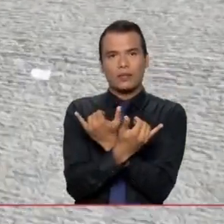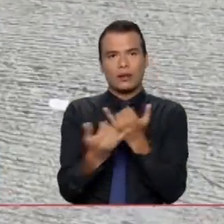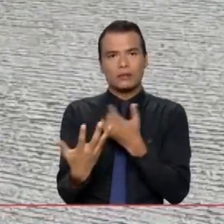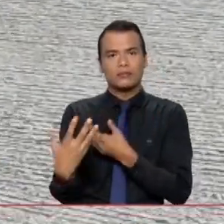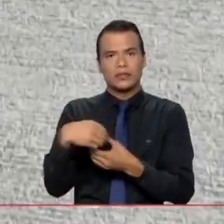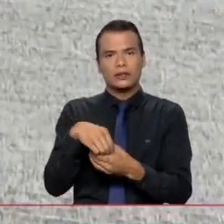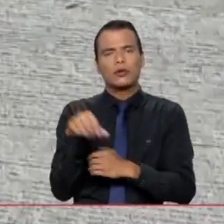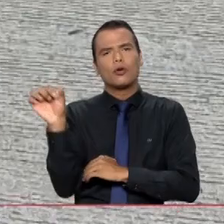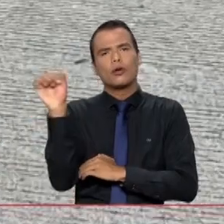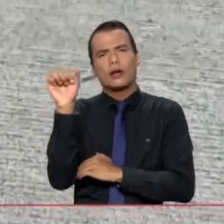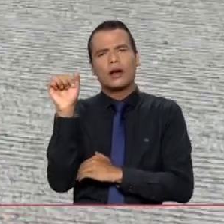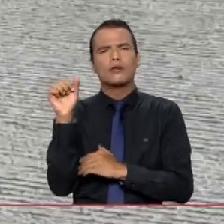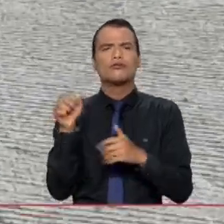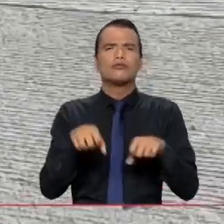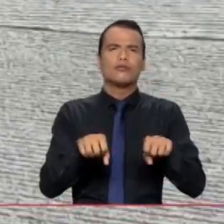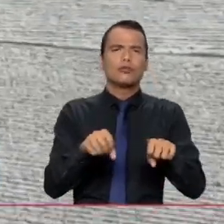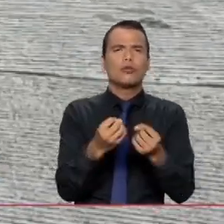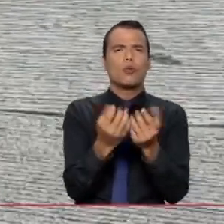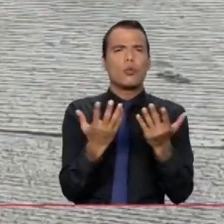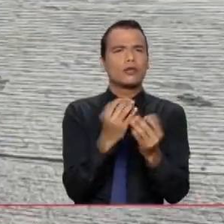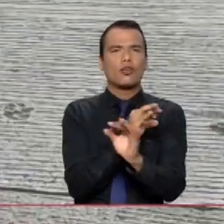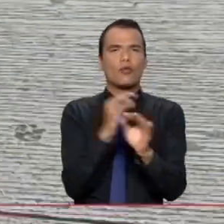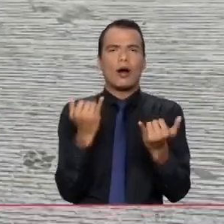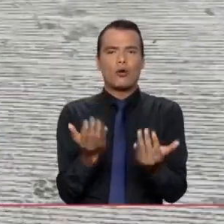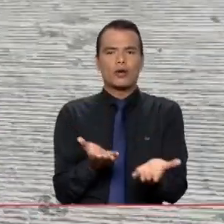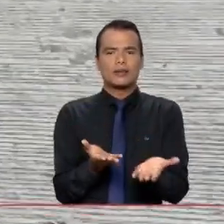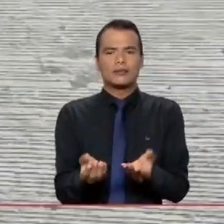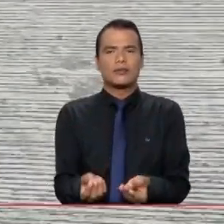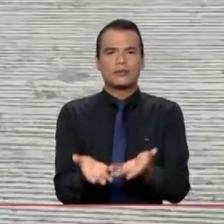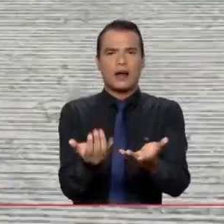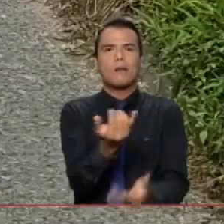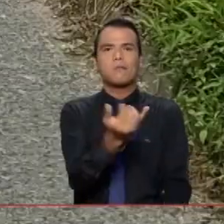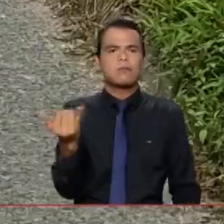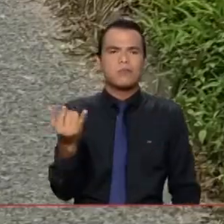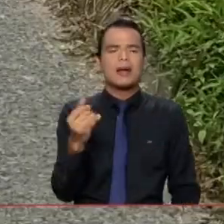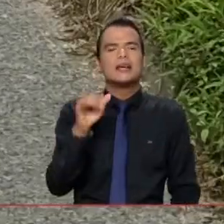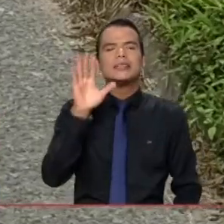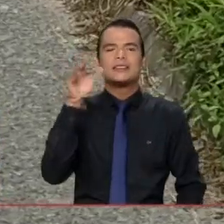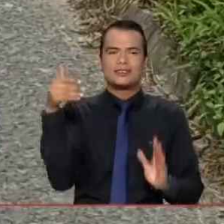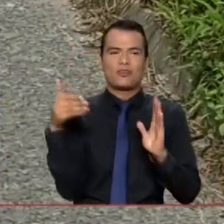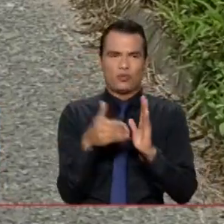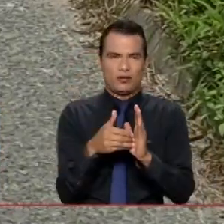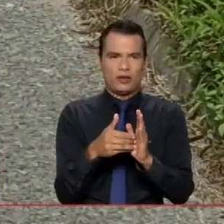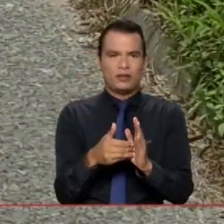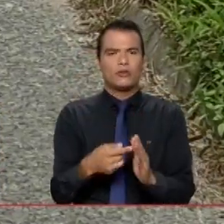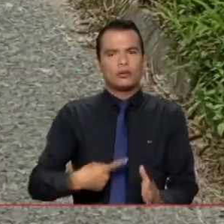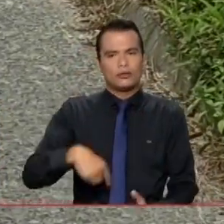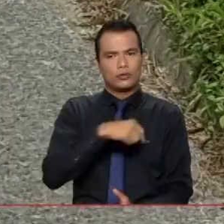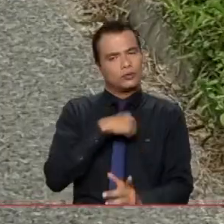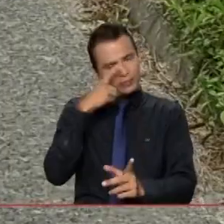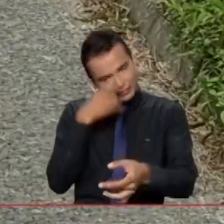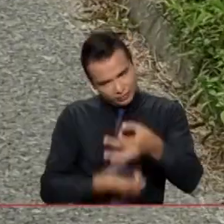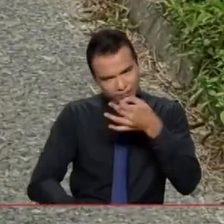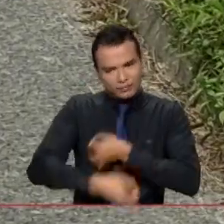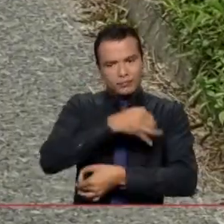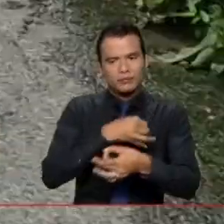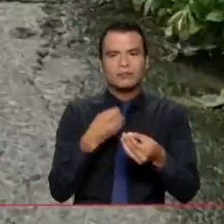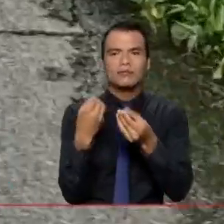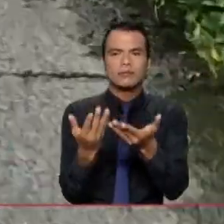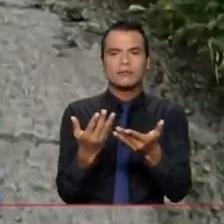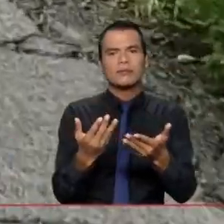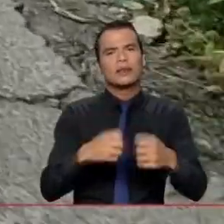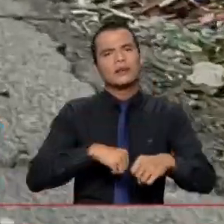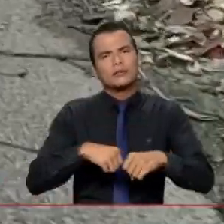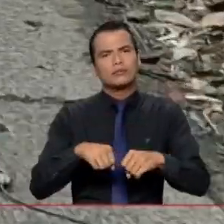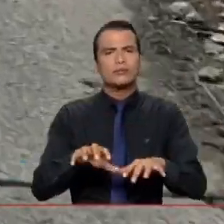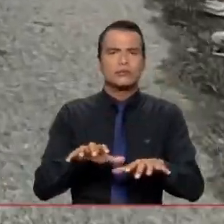tenemos la proyección. Estamos realizando acá una jornada deportiva, cultural y recreativa en